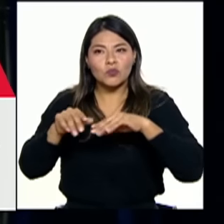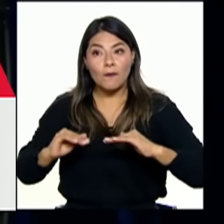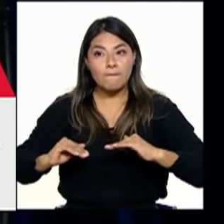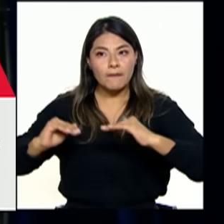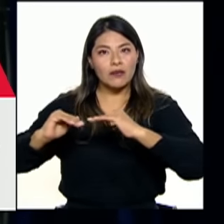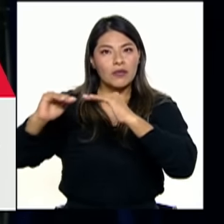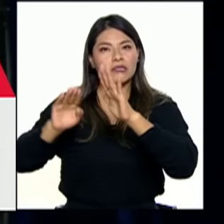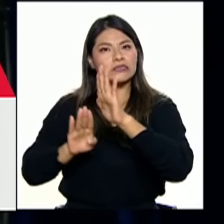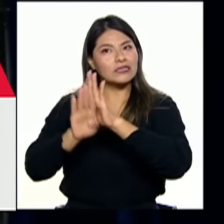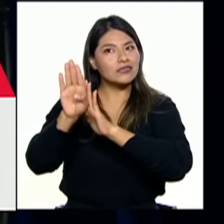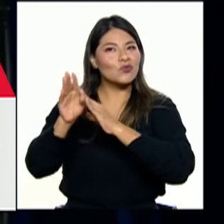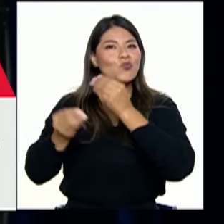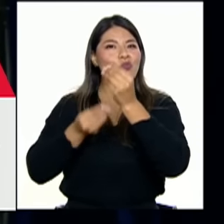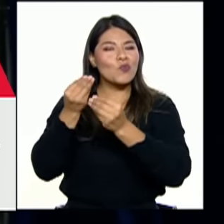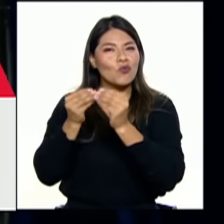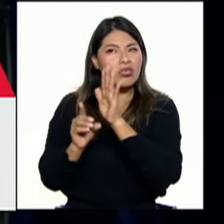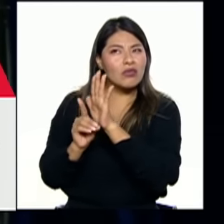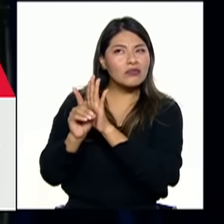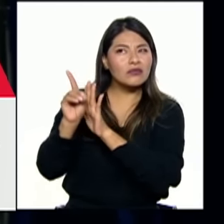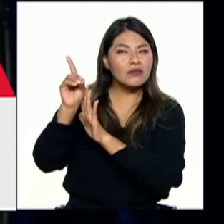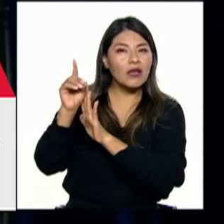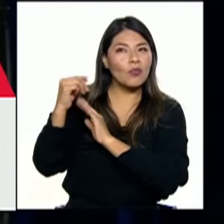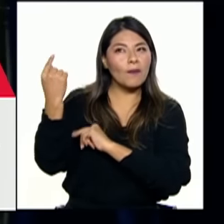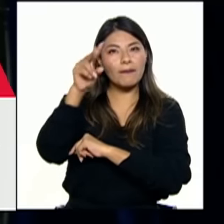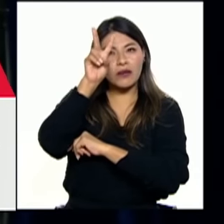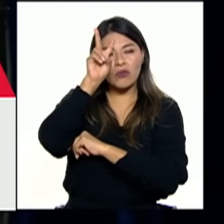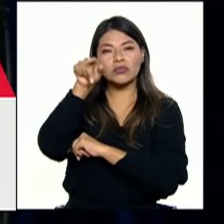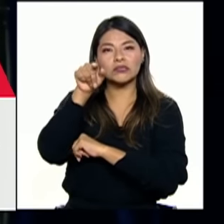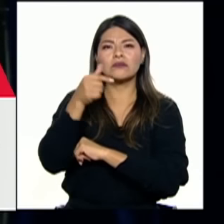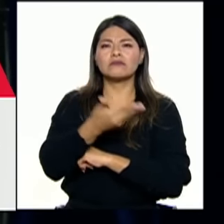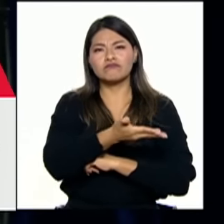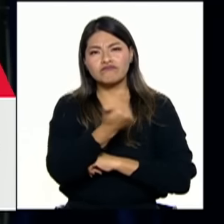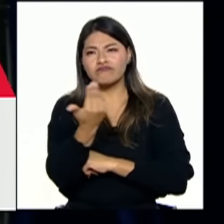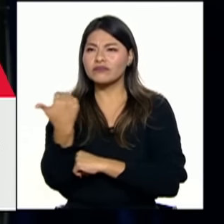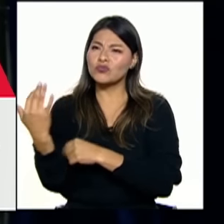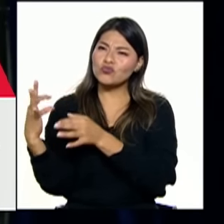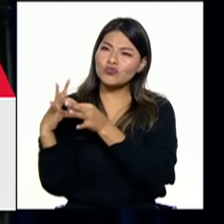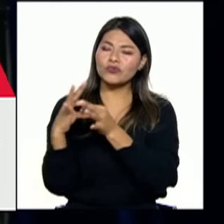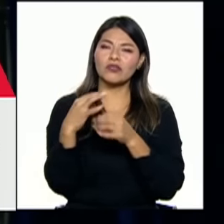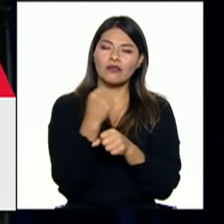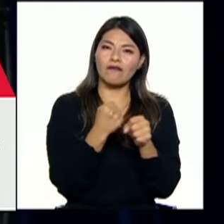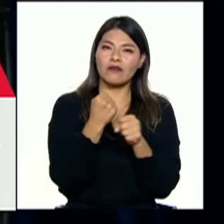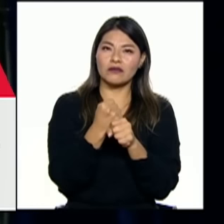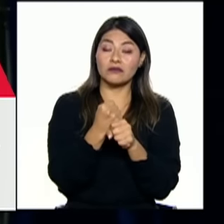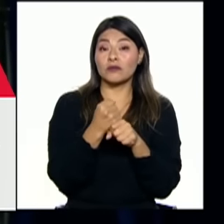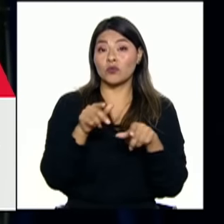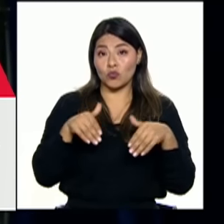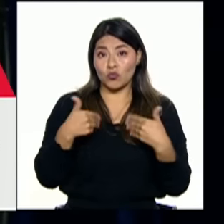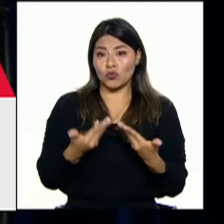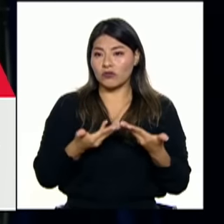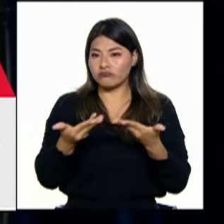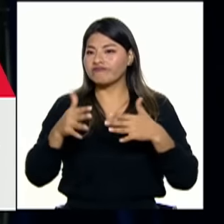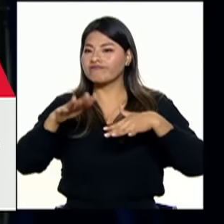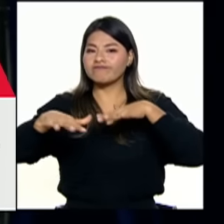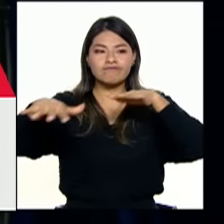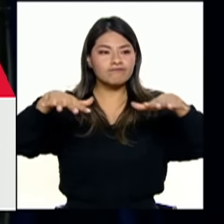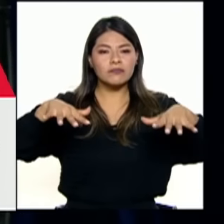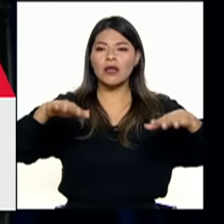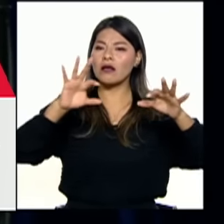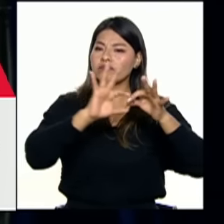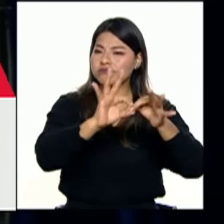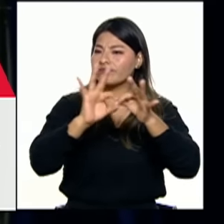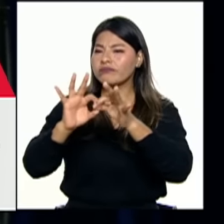desarrollo sostenible de nuestro país. Trabajando unidos, podemos crear las condiciones necesarias